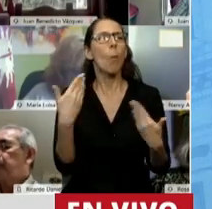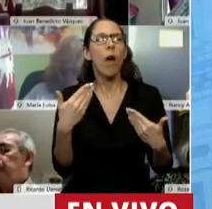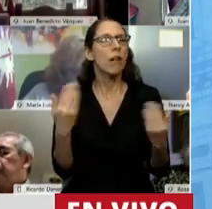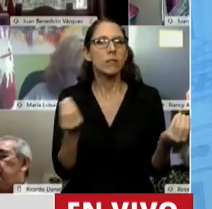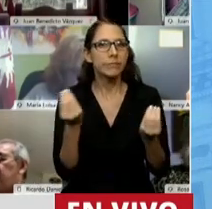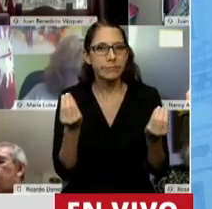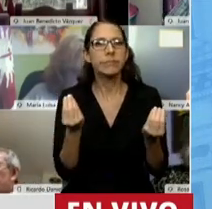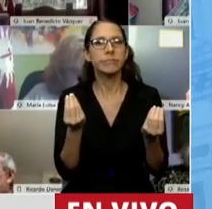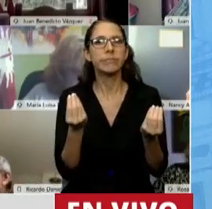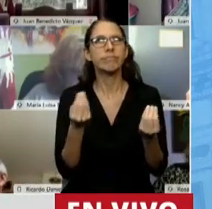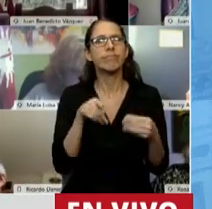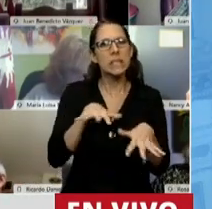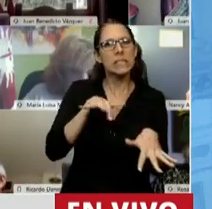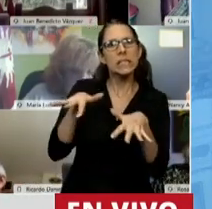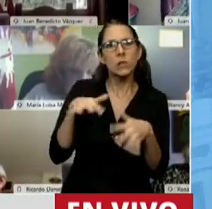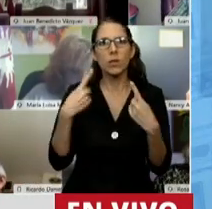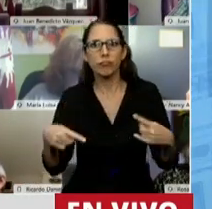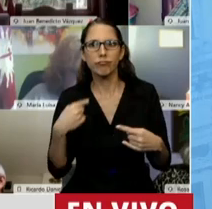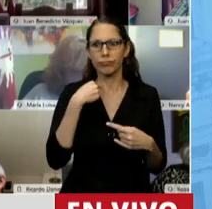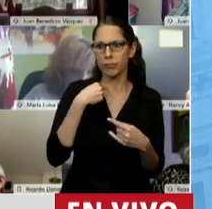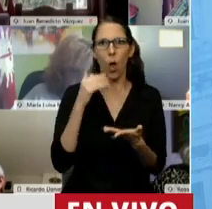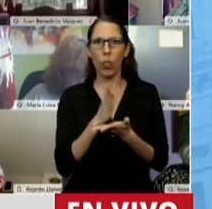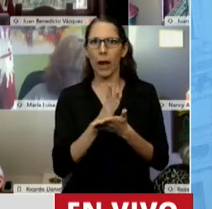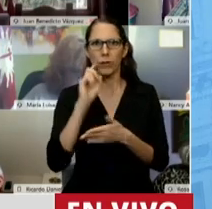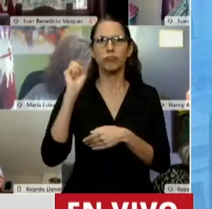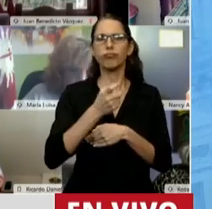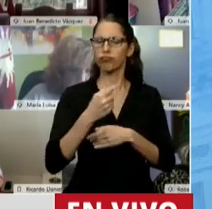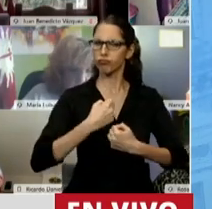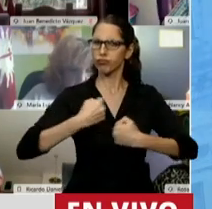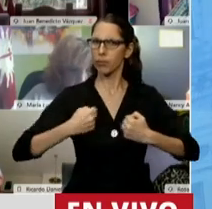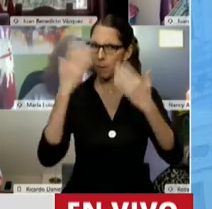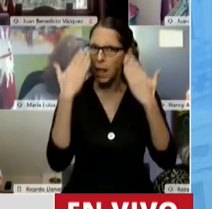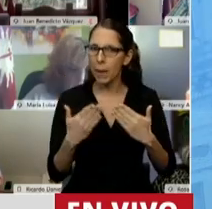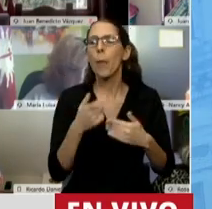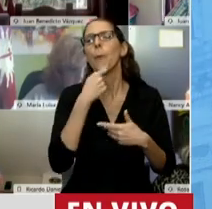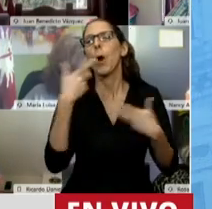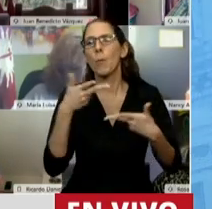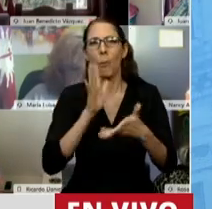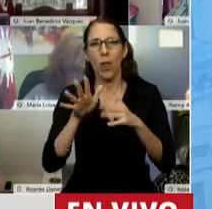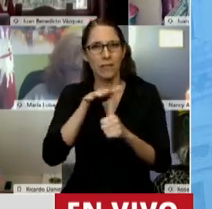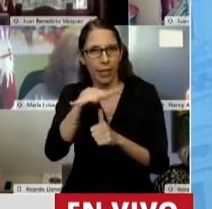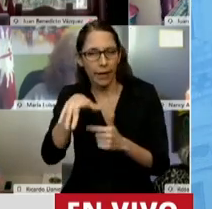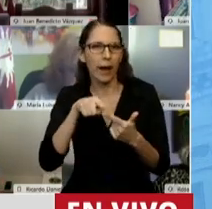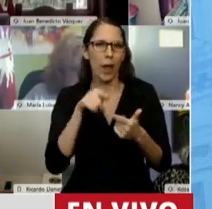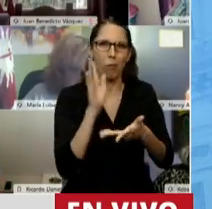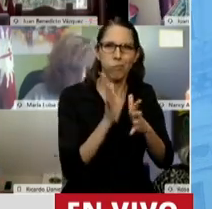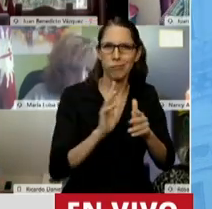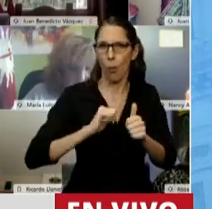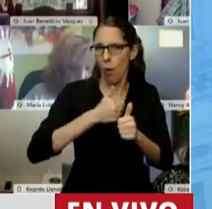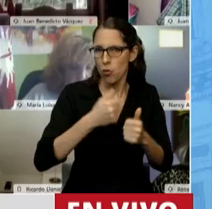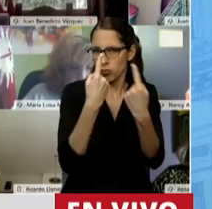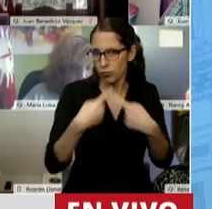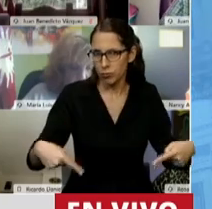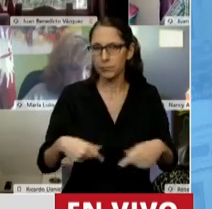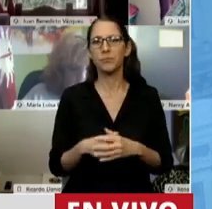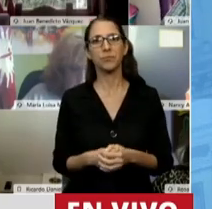dar respuestas a situaciones en las que se vulneran sus derechos, como son la violencia de género, el maltrato y el abuso.